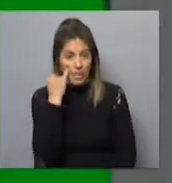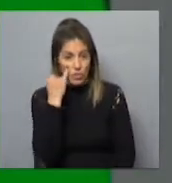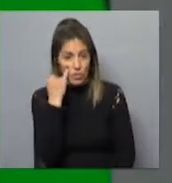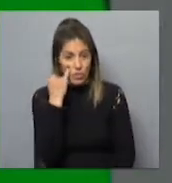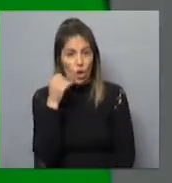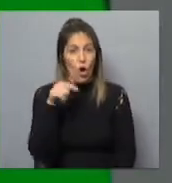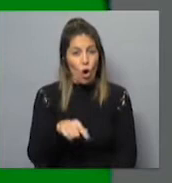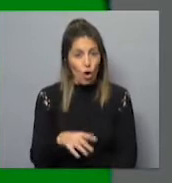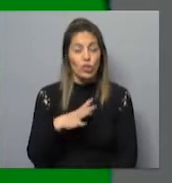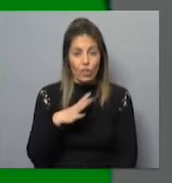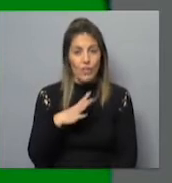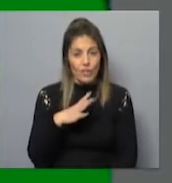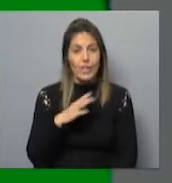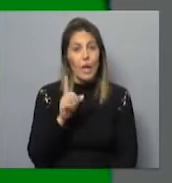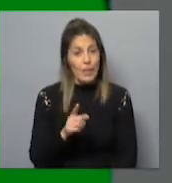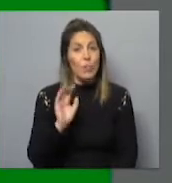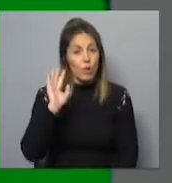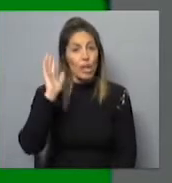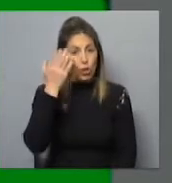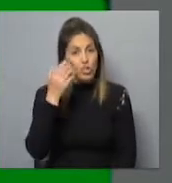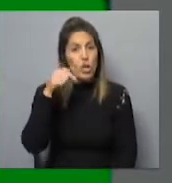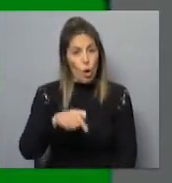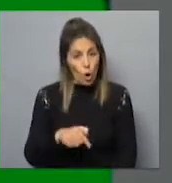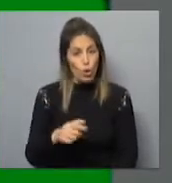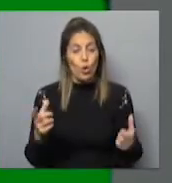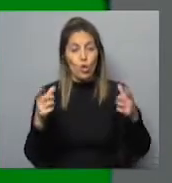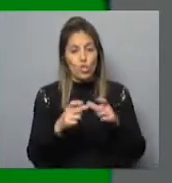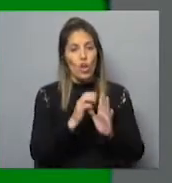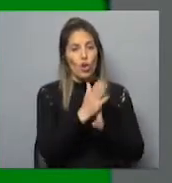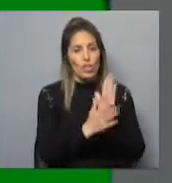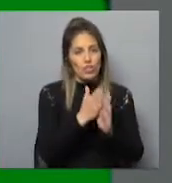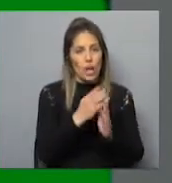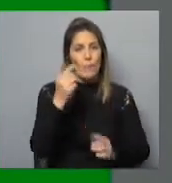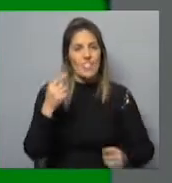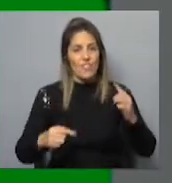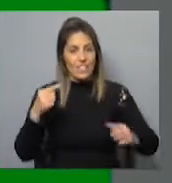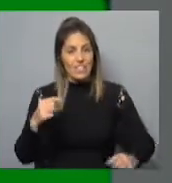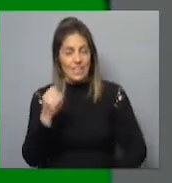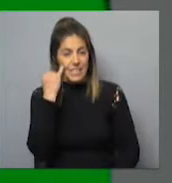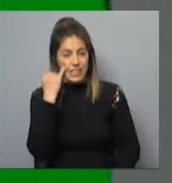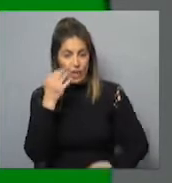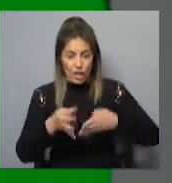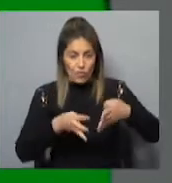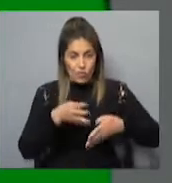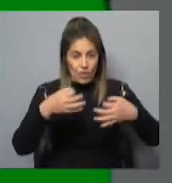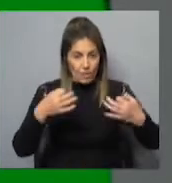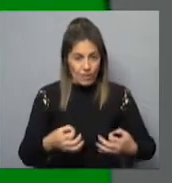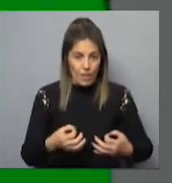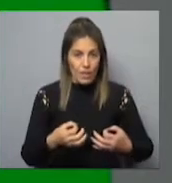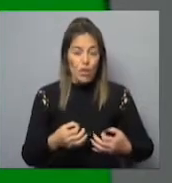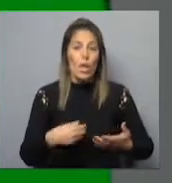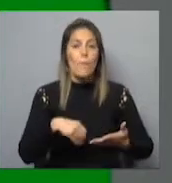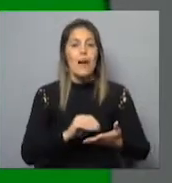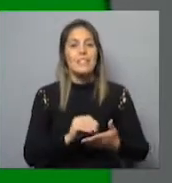aunque también debo de reconocer no hoy tenemos un consejo nacional por la diversidad sexual que funciona donde hay más